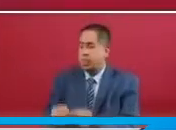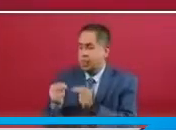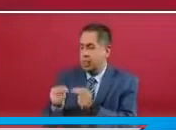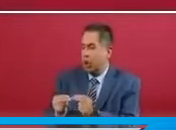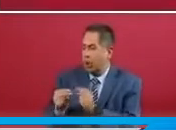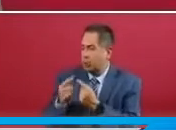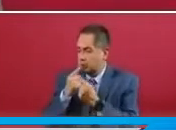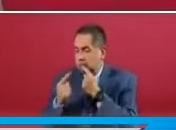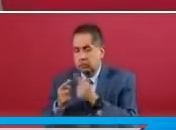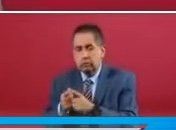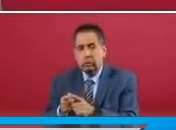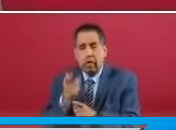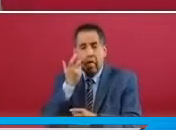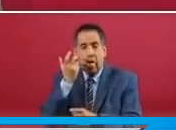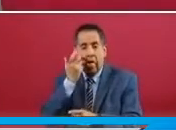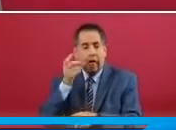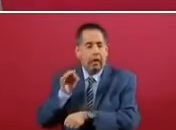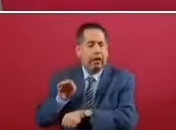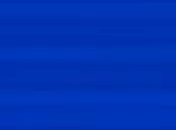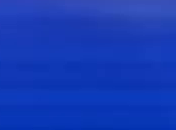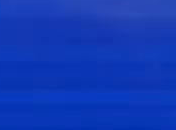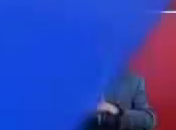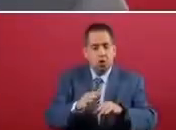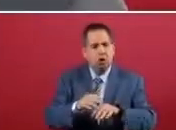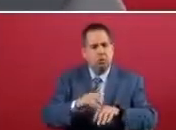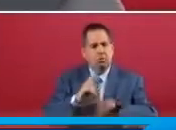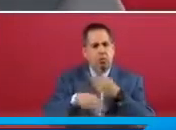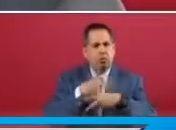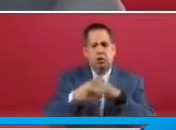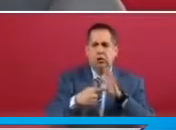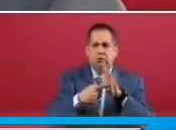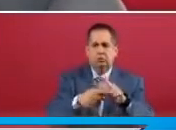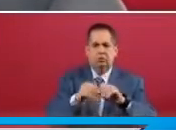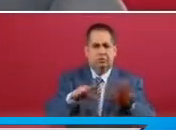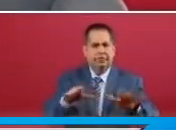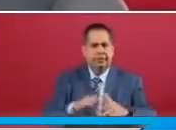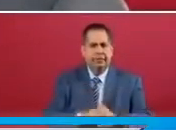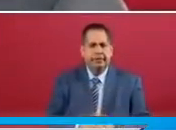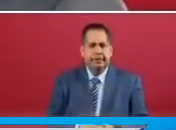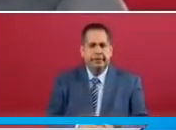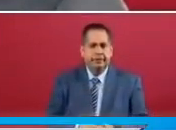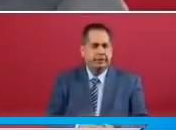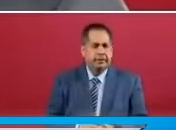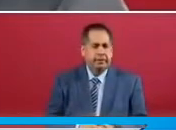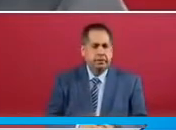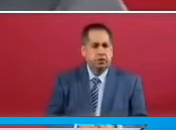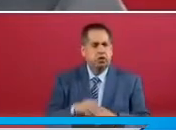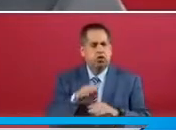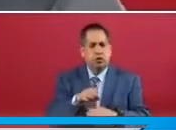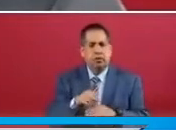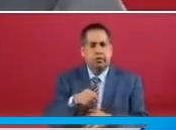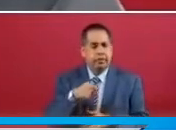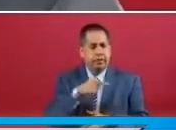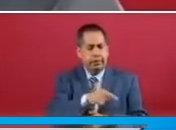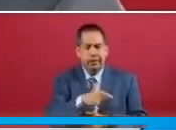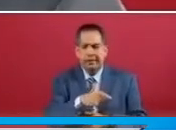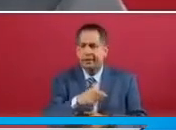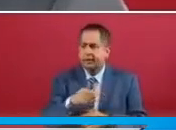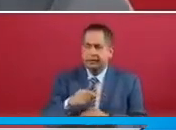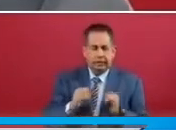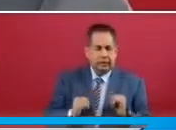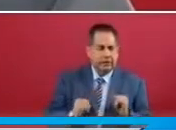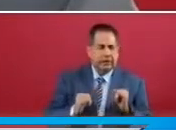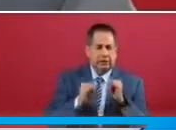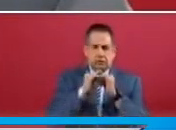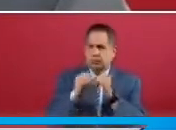al amparo del poder público. Acerca de estos organismos reguladores